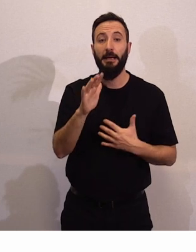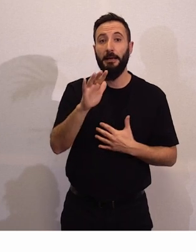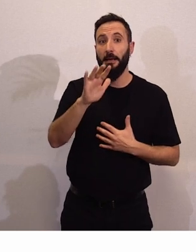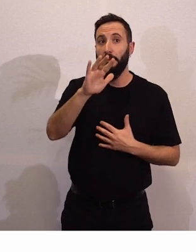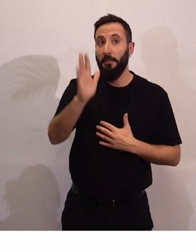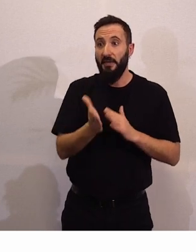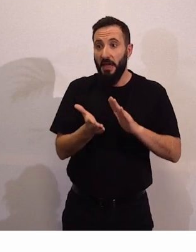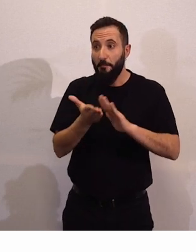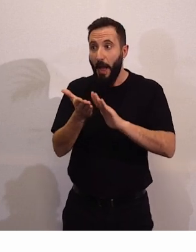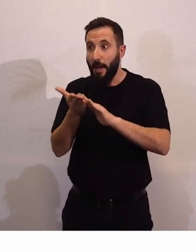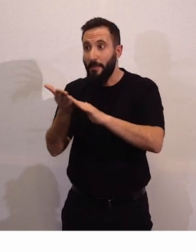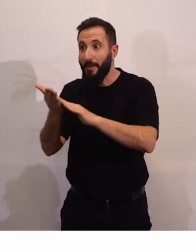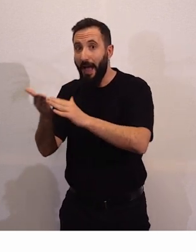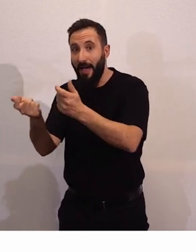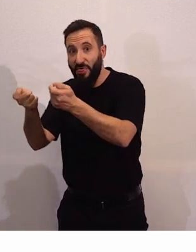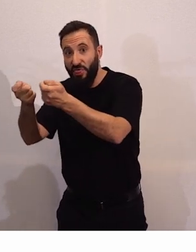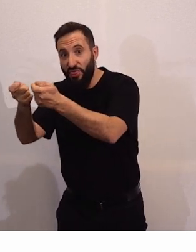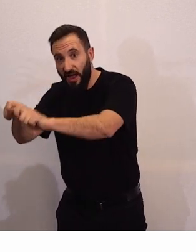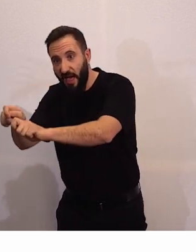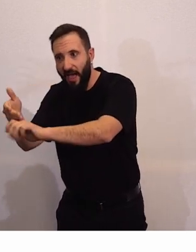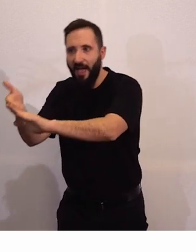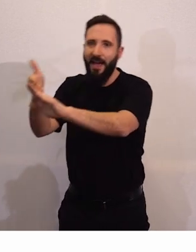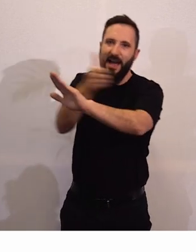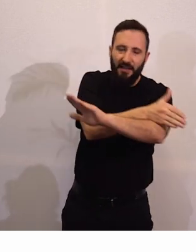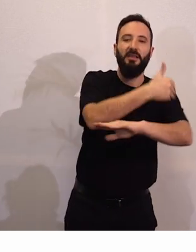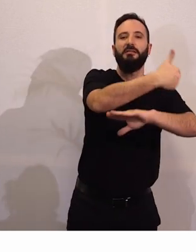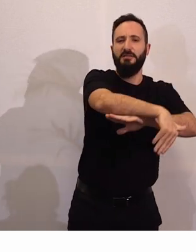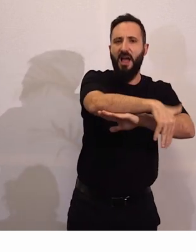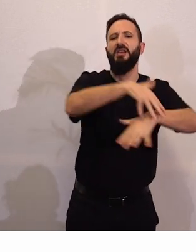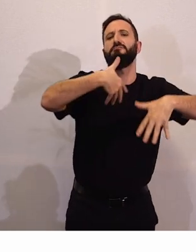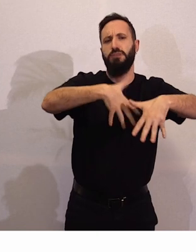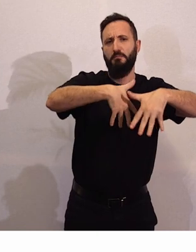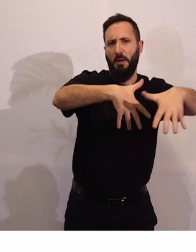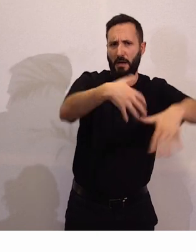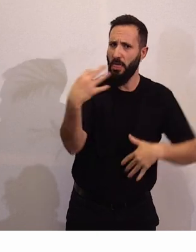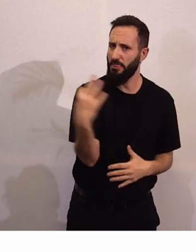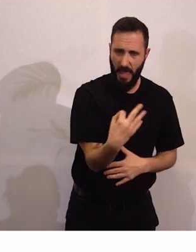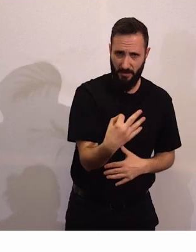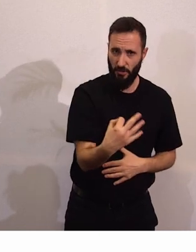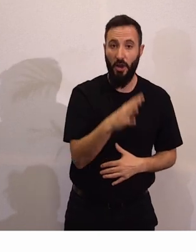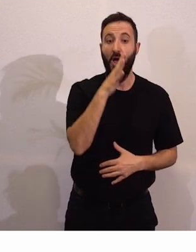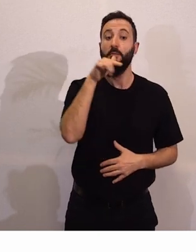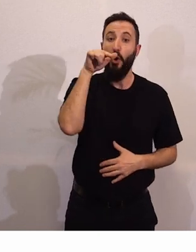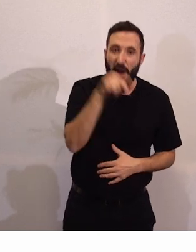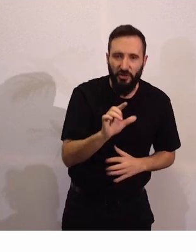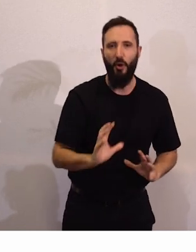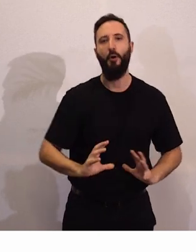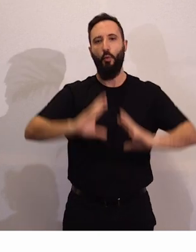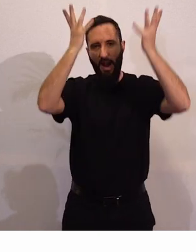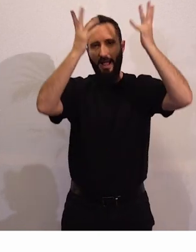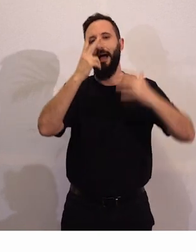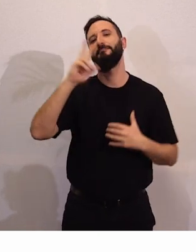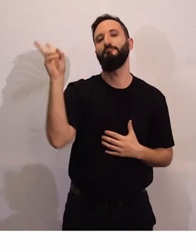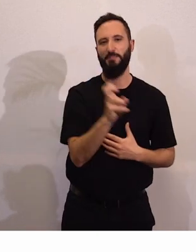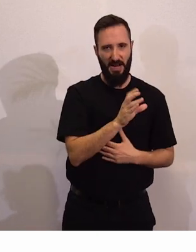de acabar con ellos pues tenemos que salir a la calle por eso sí que merece la pena hacer huelgas y salir a la